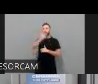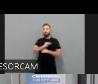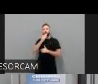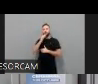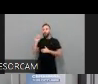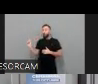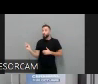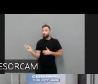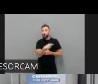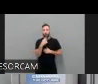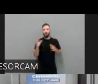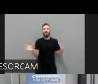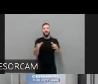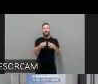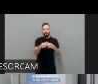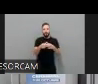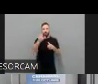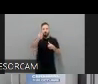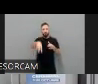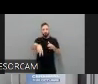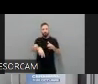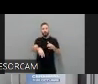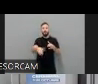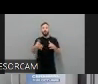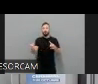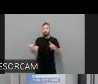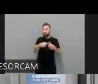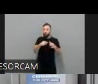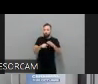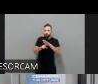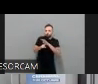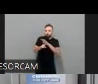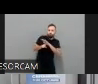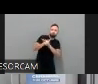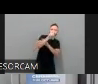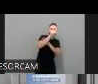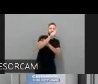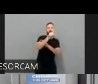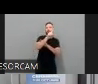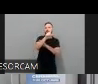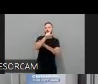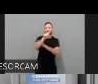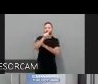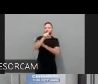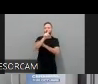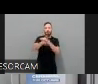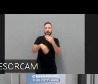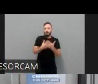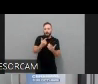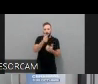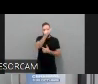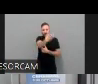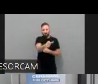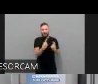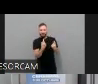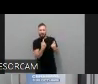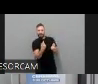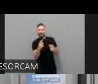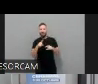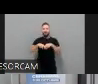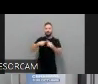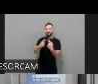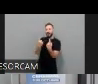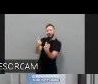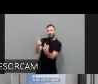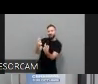todas un equipo en el que tiramos para adelante con lo que haga falta, basándonos en las necesidades de la persona, de la familia, de